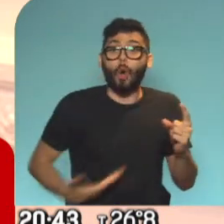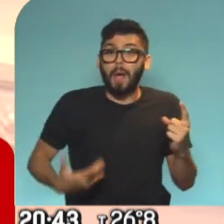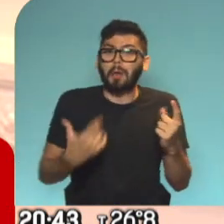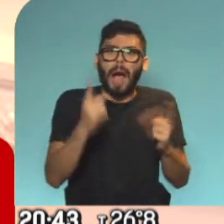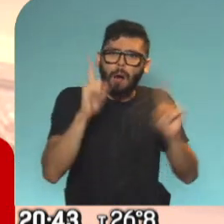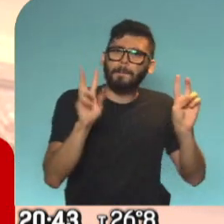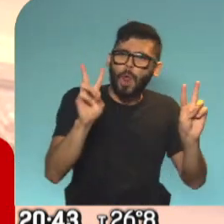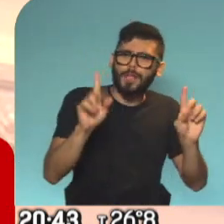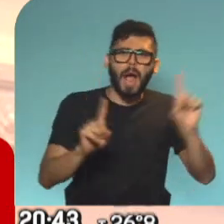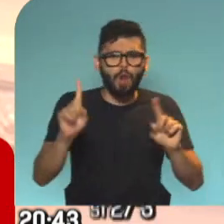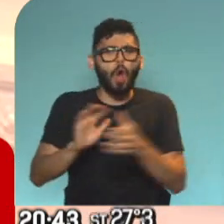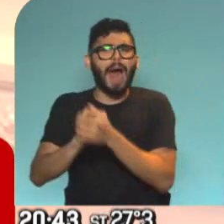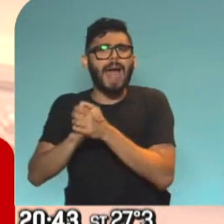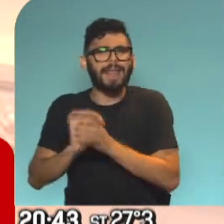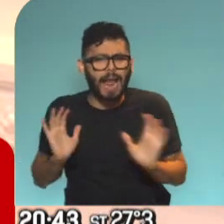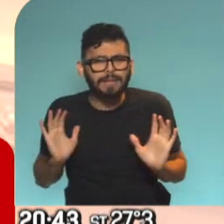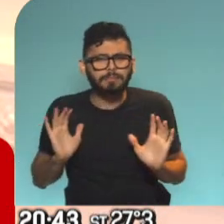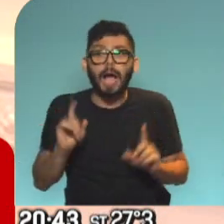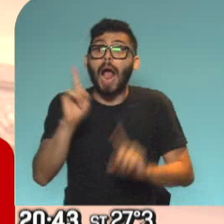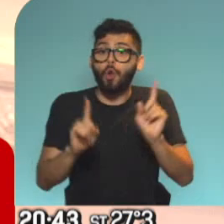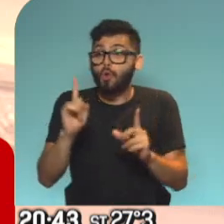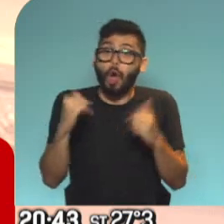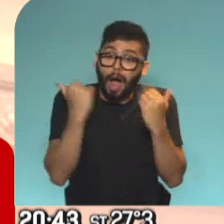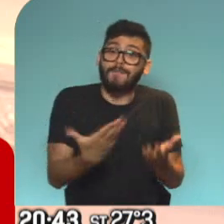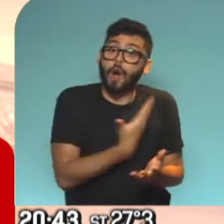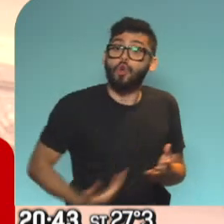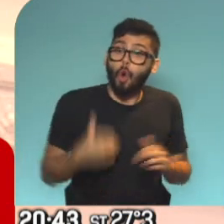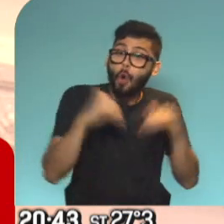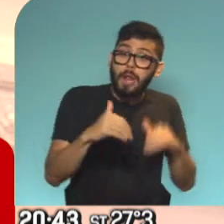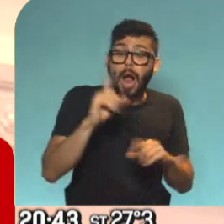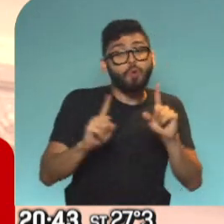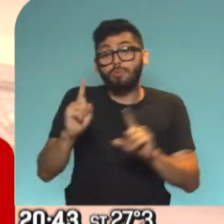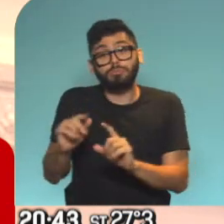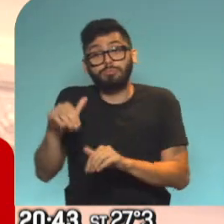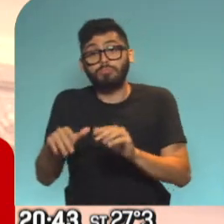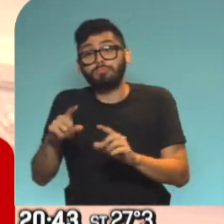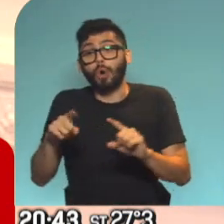también. Hay algunos que adhieren al gobierno nacional electoralmente y hay otros que no.